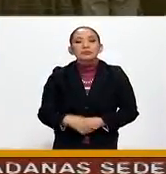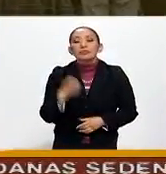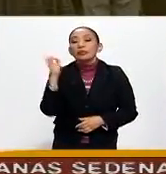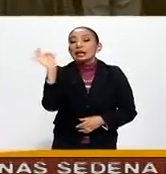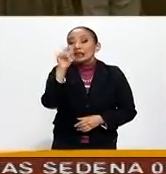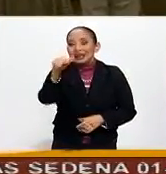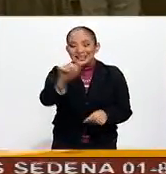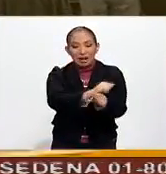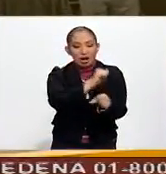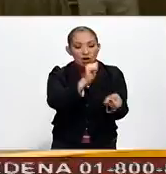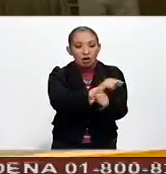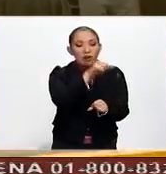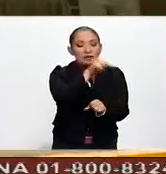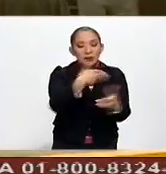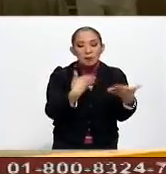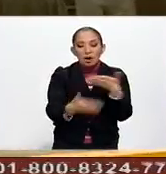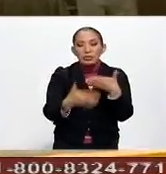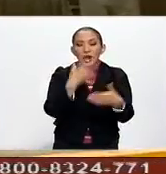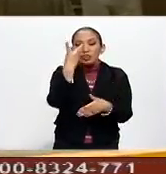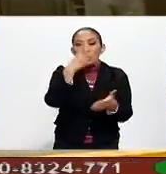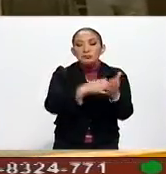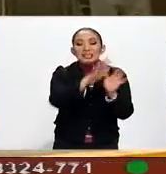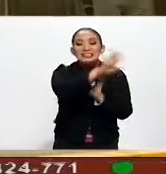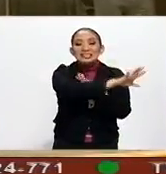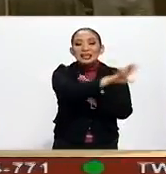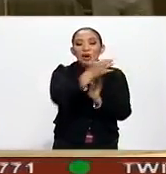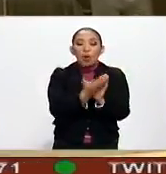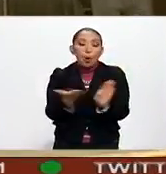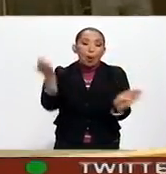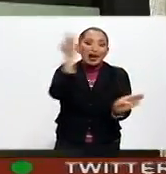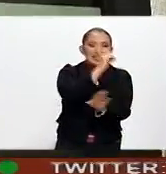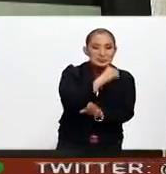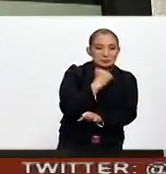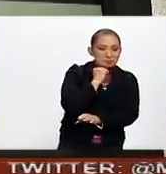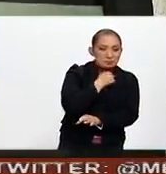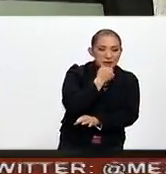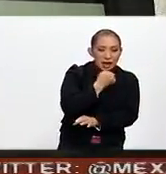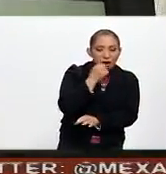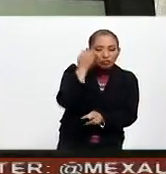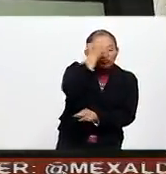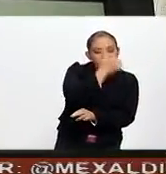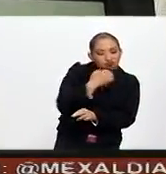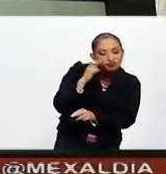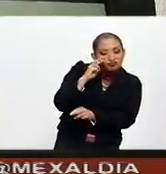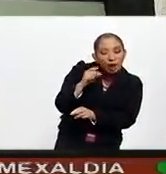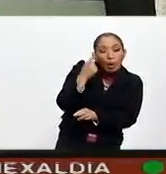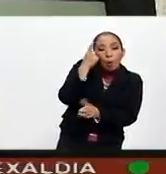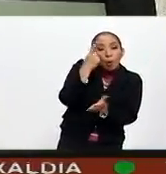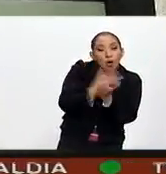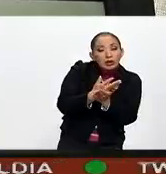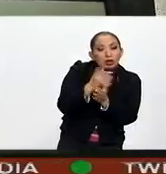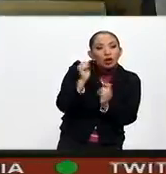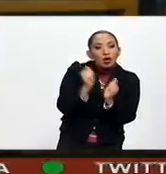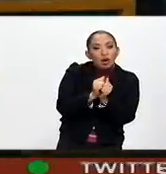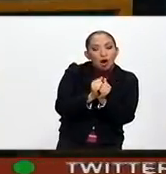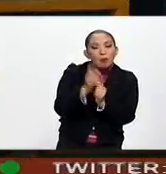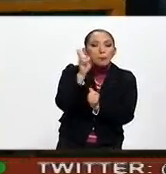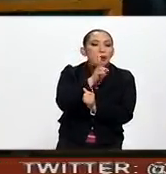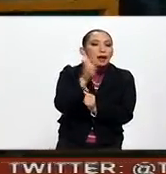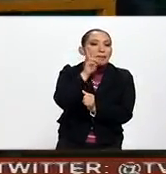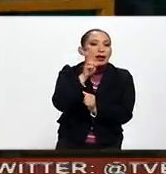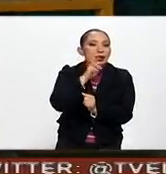Aquellos automotores cuyo modelo sea 2005 y anteriores serán analizados únicamente mediante la